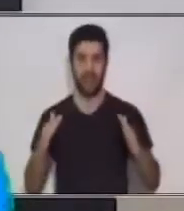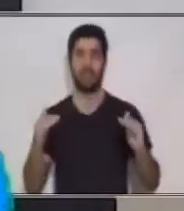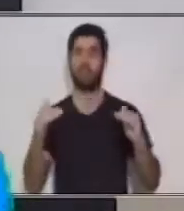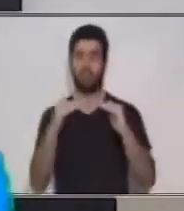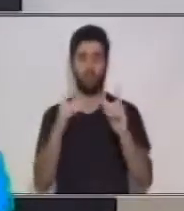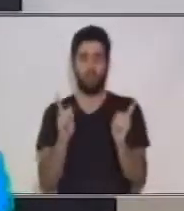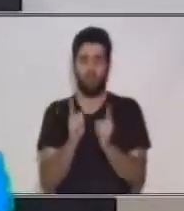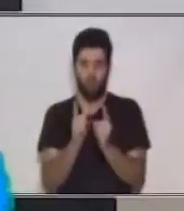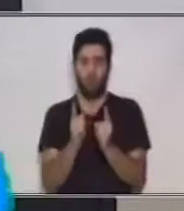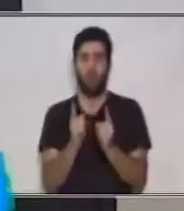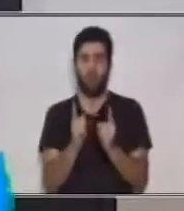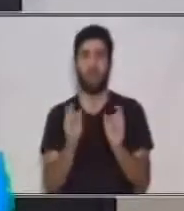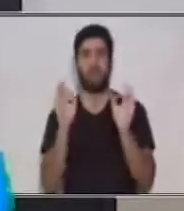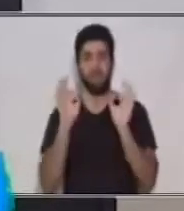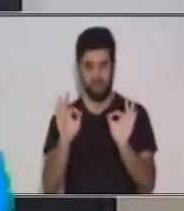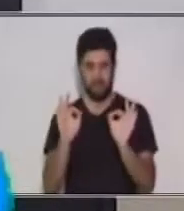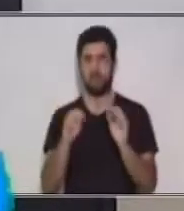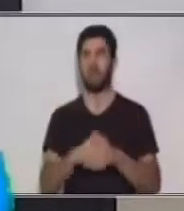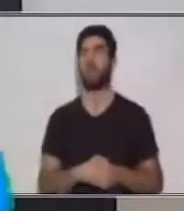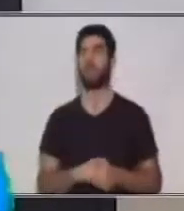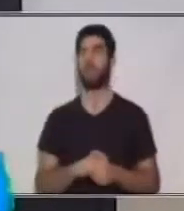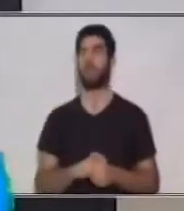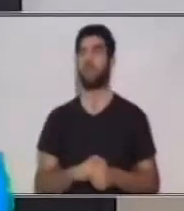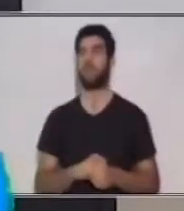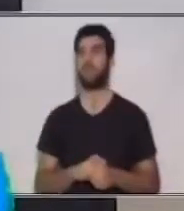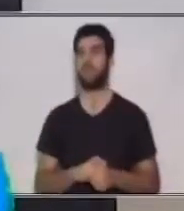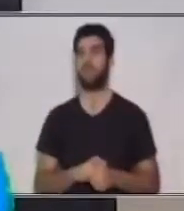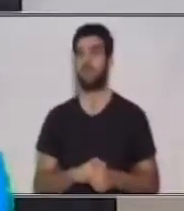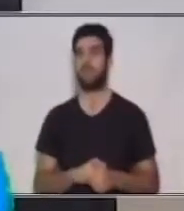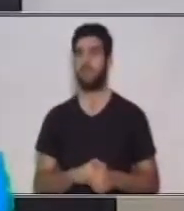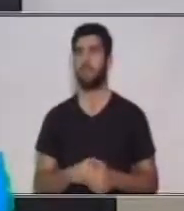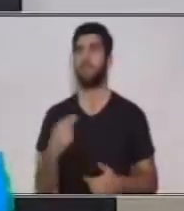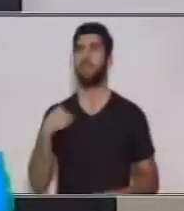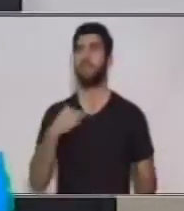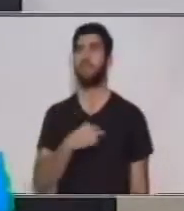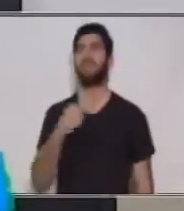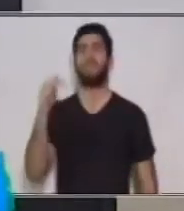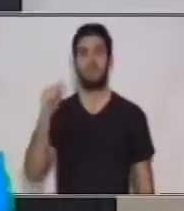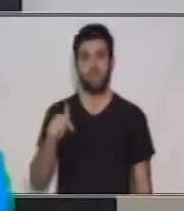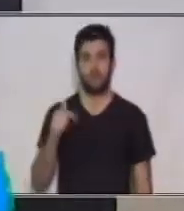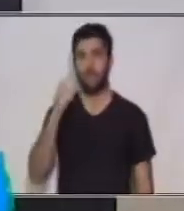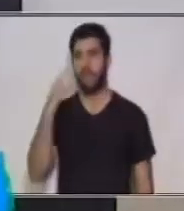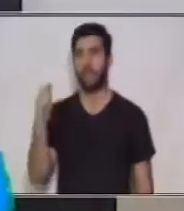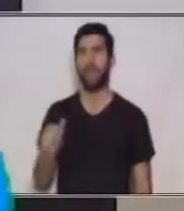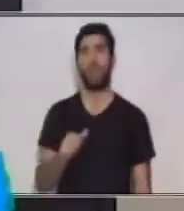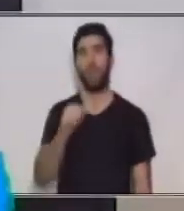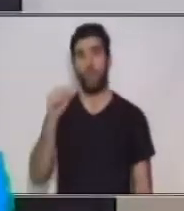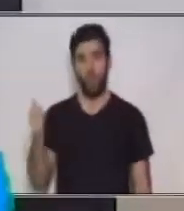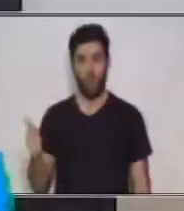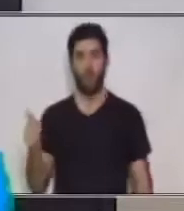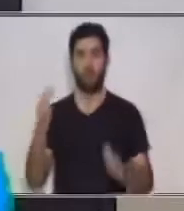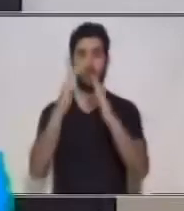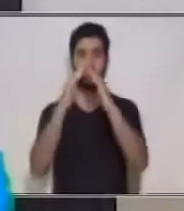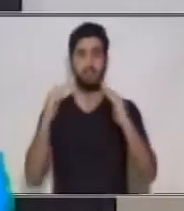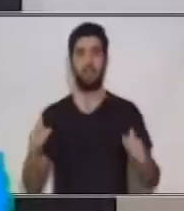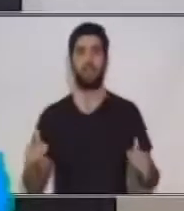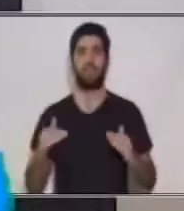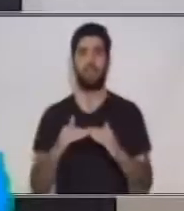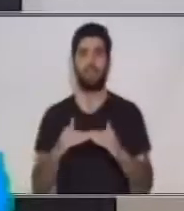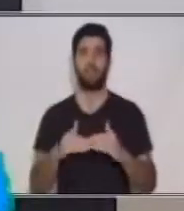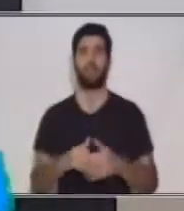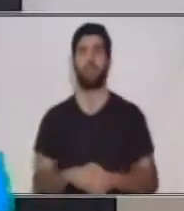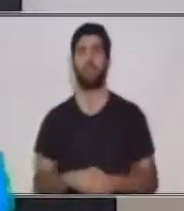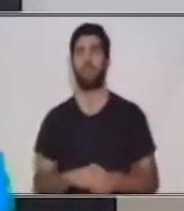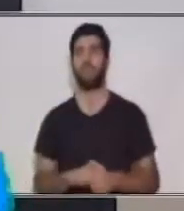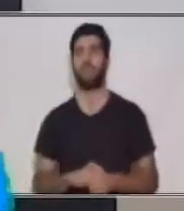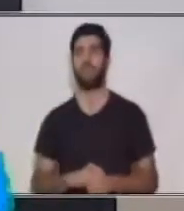más pequeño. Perfecto. Muy bien. Vamos entonces a ver el siguiente triángulo. Y vamos a tratar de adivinar qué tipo